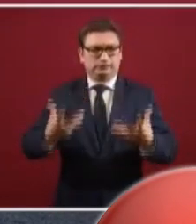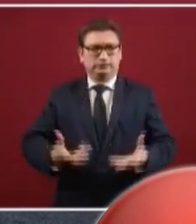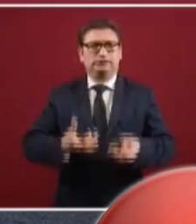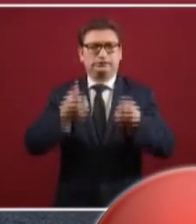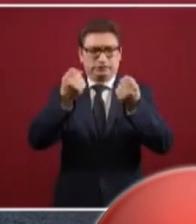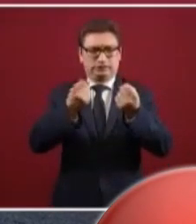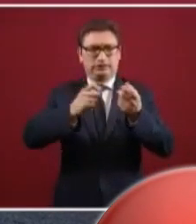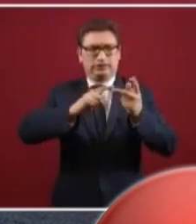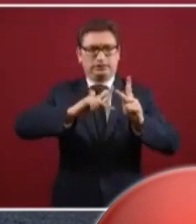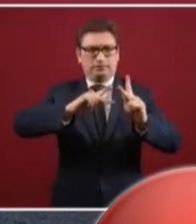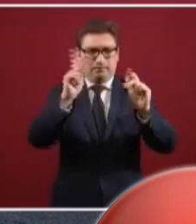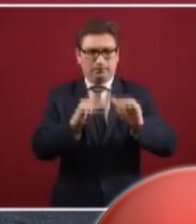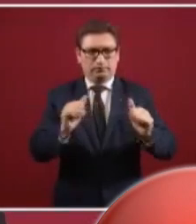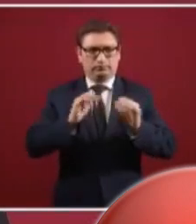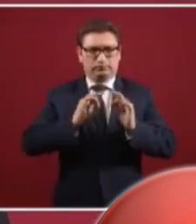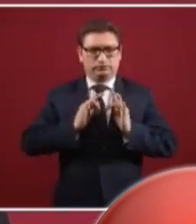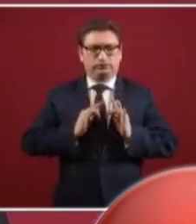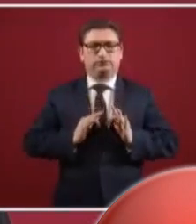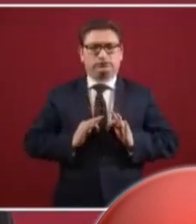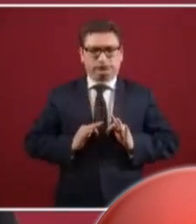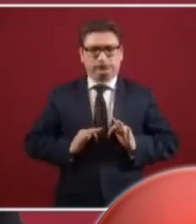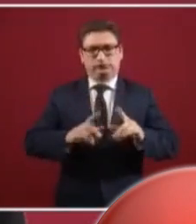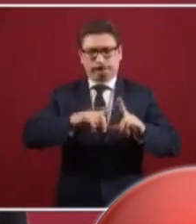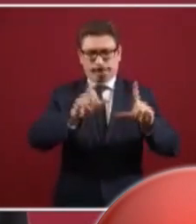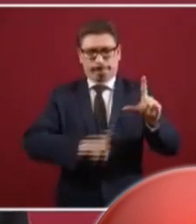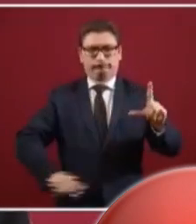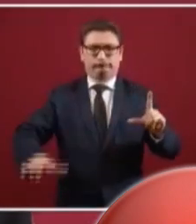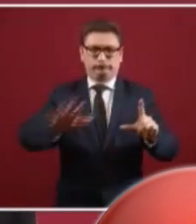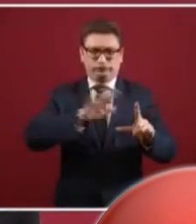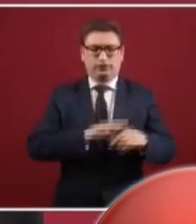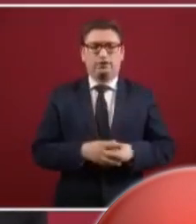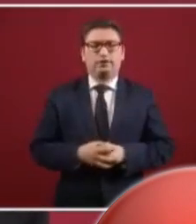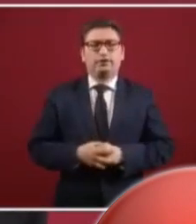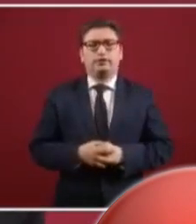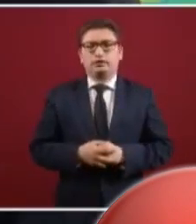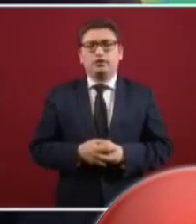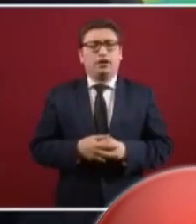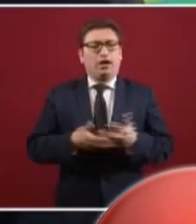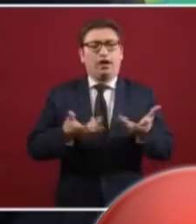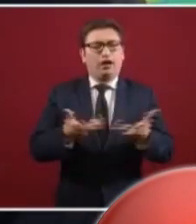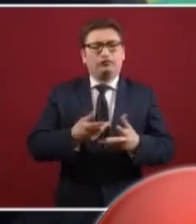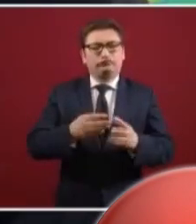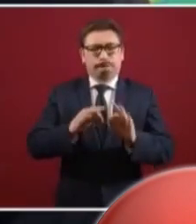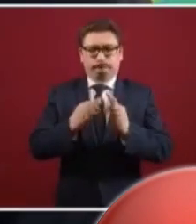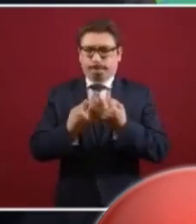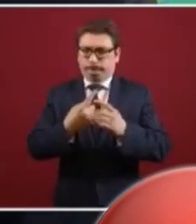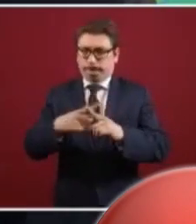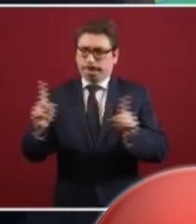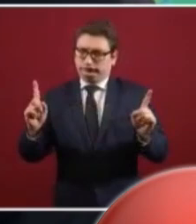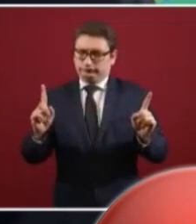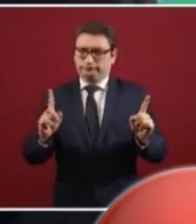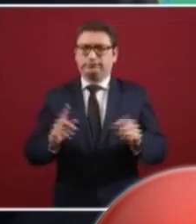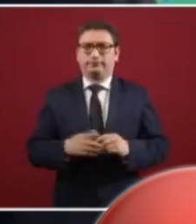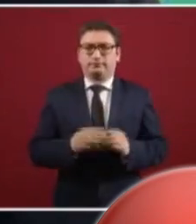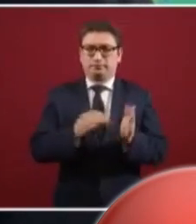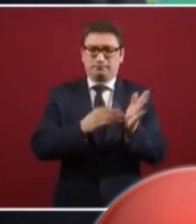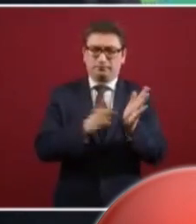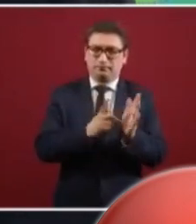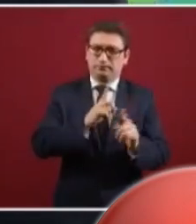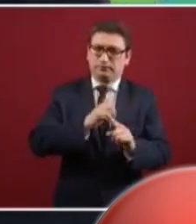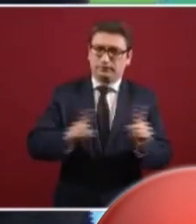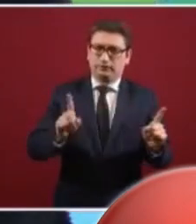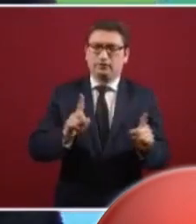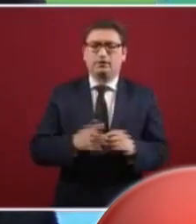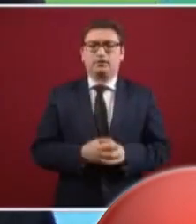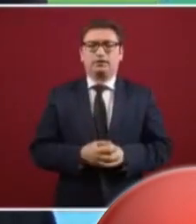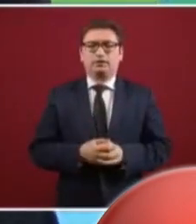paz y la tranquilidad en el país con otros métodos. Desde luego